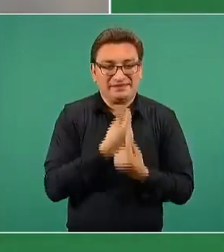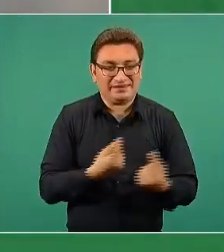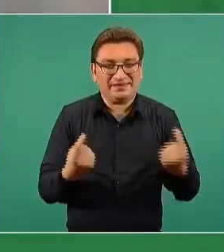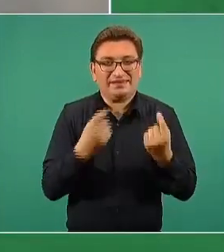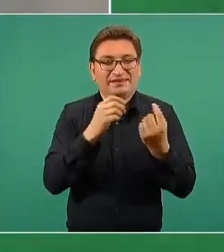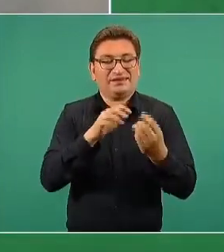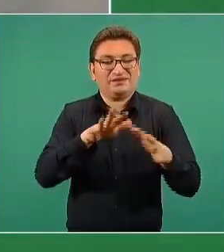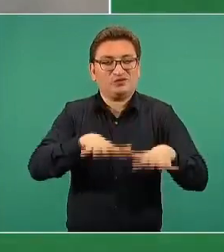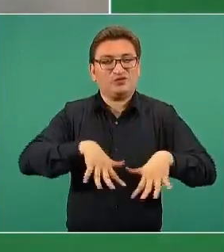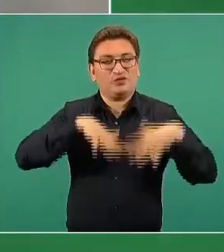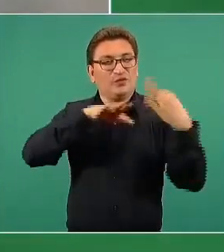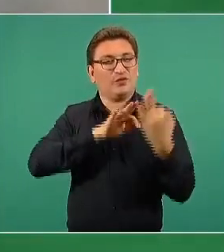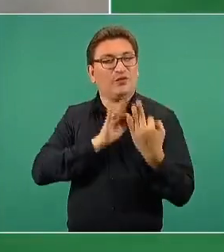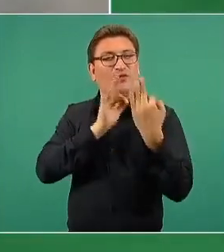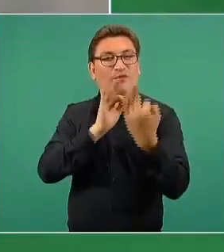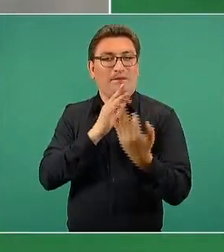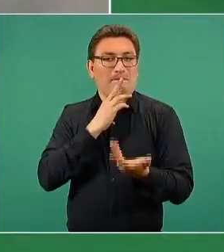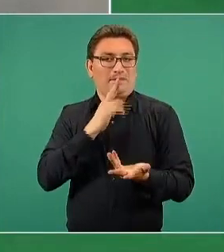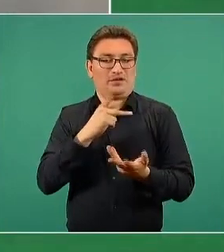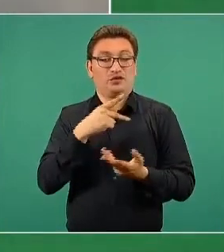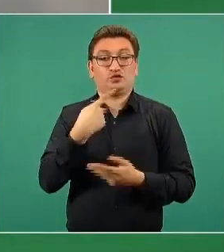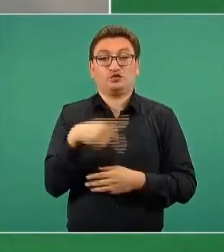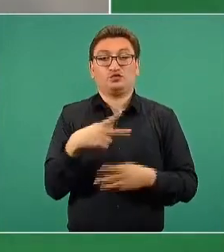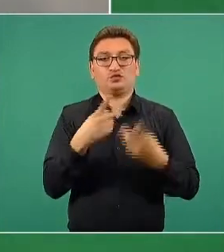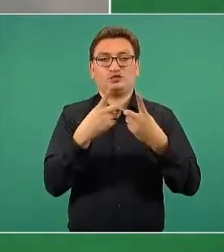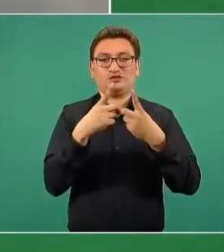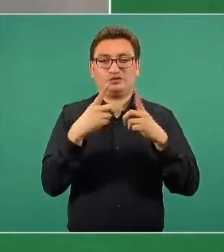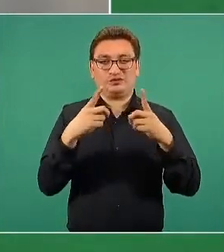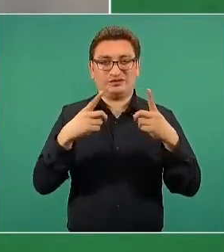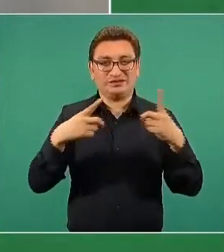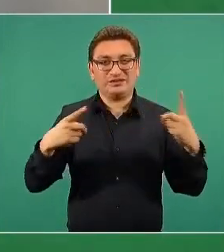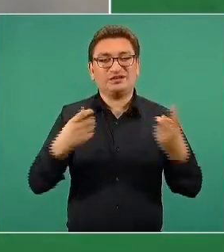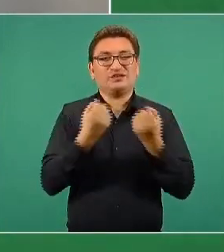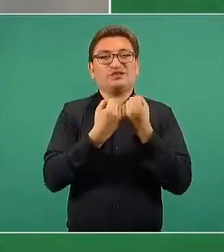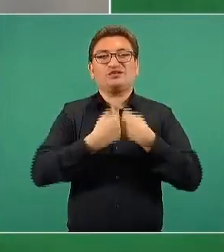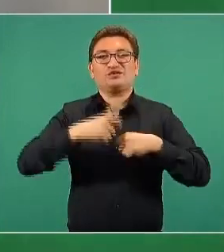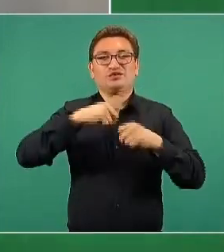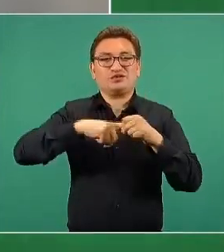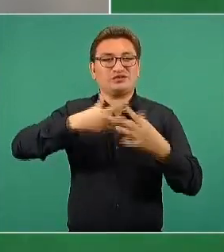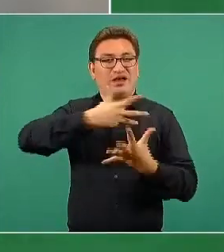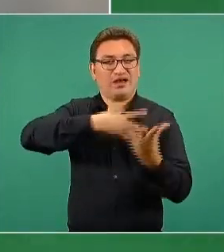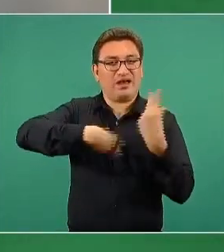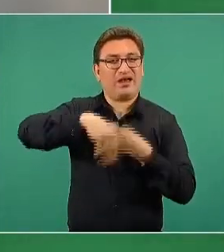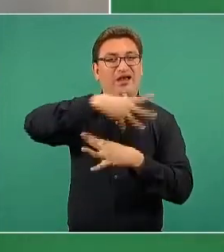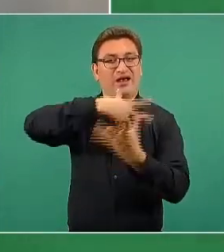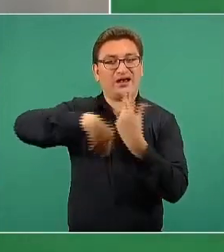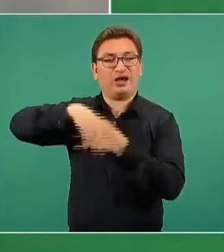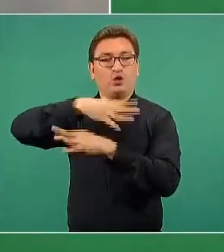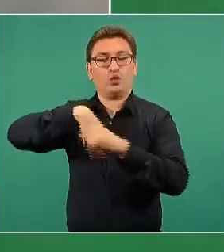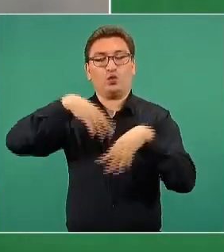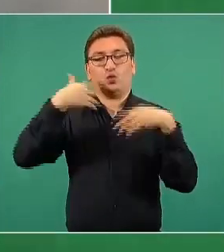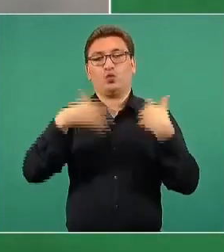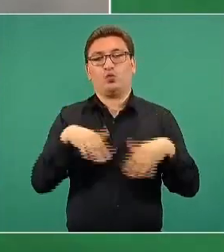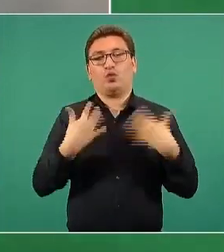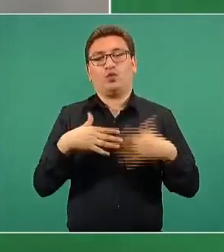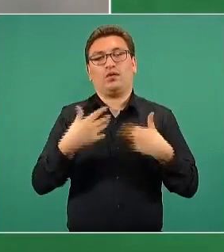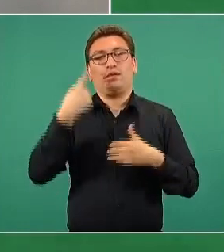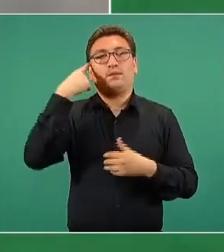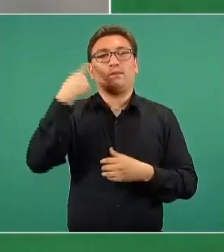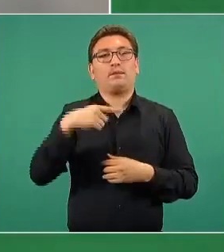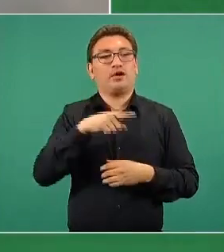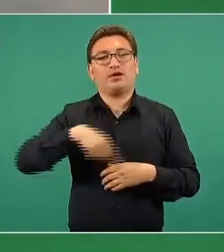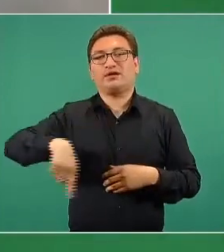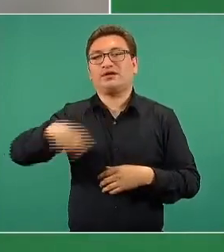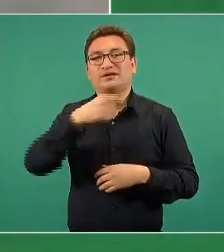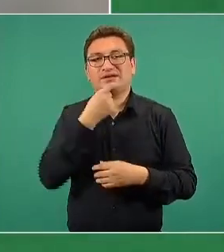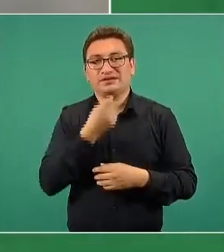alumnado, además del desarrollo social y psicomotor que esto representa, sobre todo para las